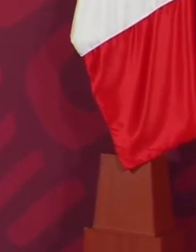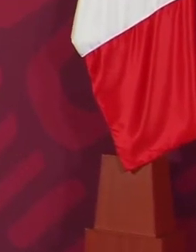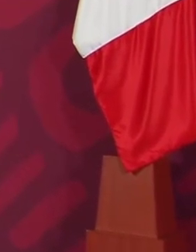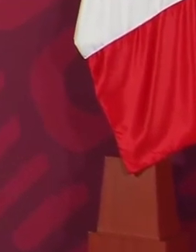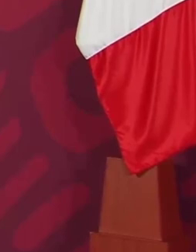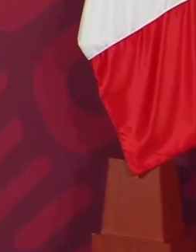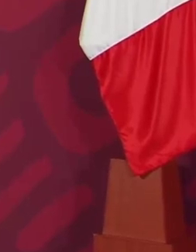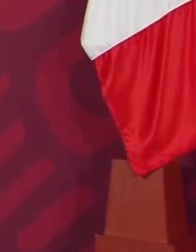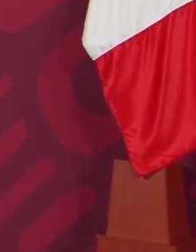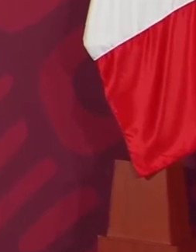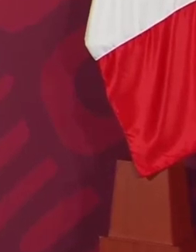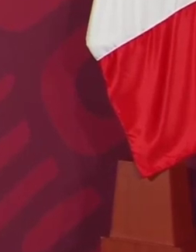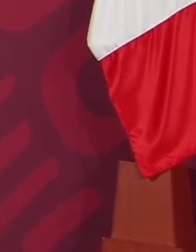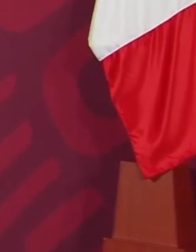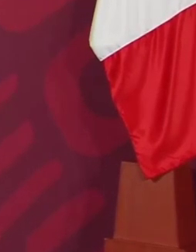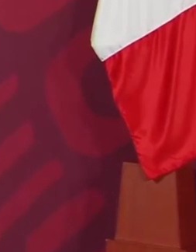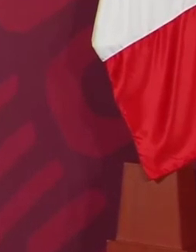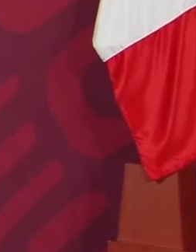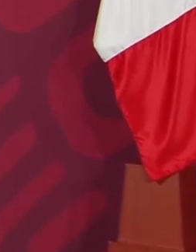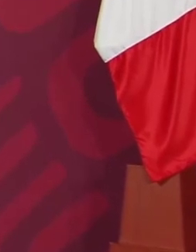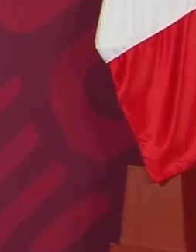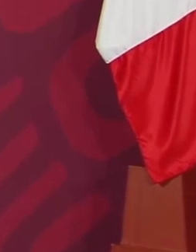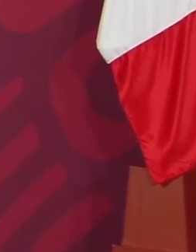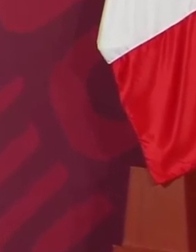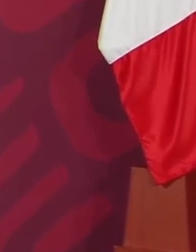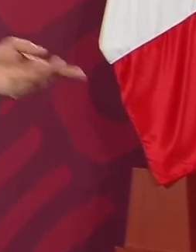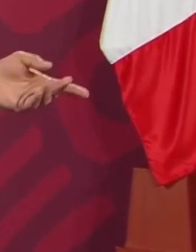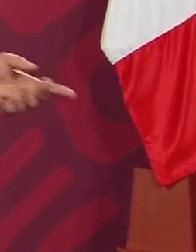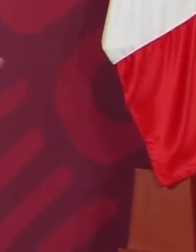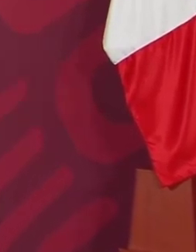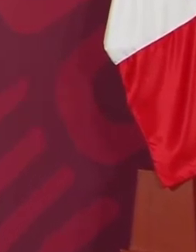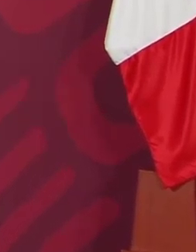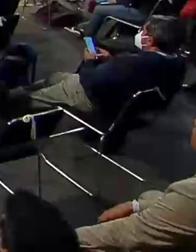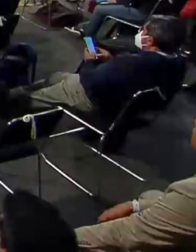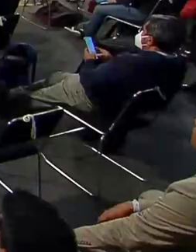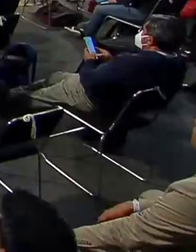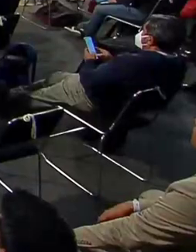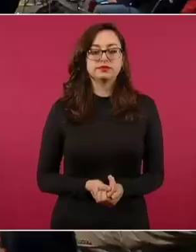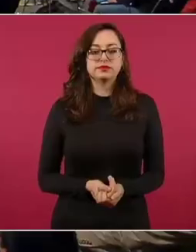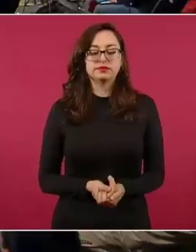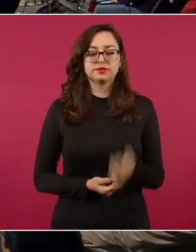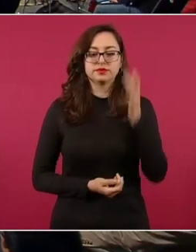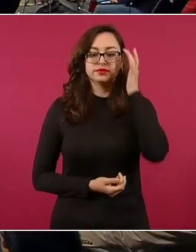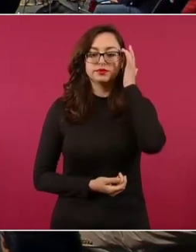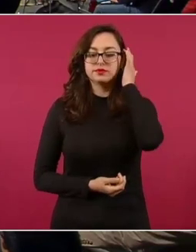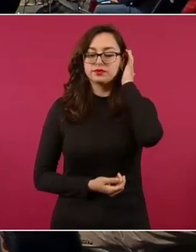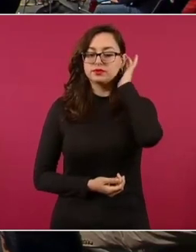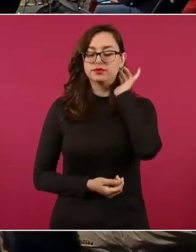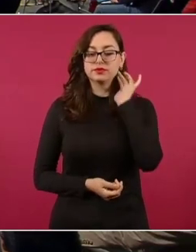Marcelo, que yo estaba en oposición y él estaba en el gobierno, pero